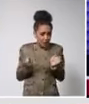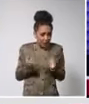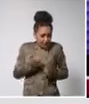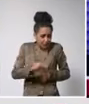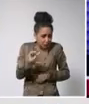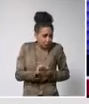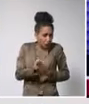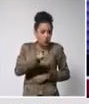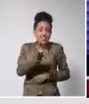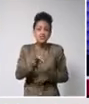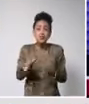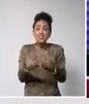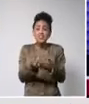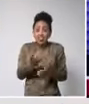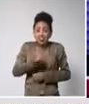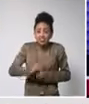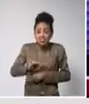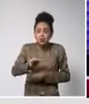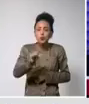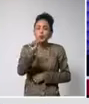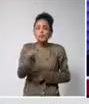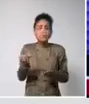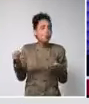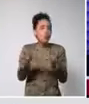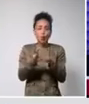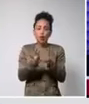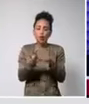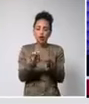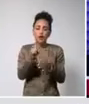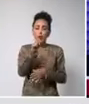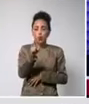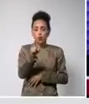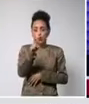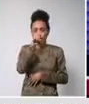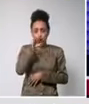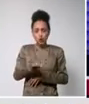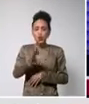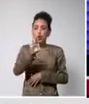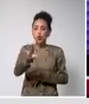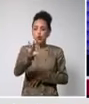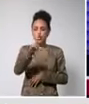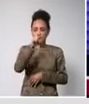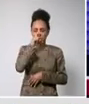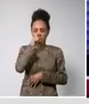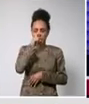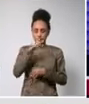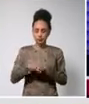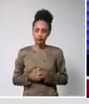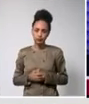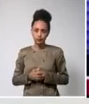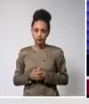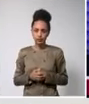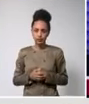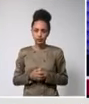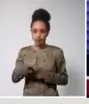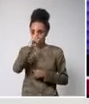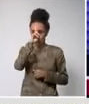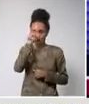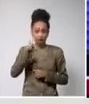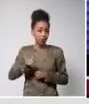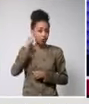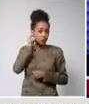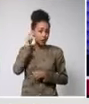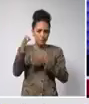días y crítico un paciente de 8 años de edad. Me explicaba la doctora Lisset que todo es